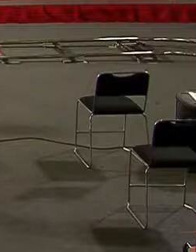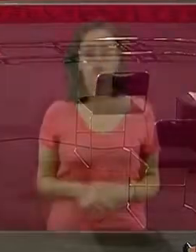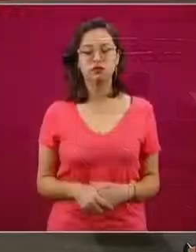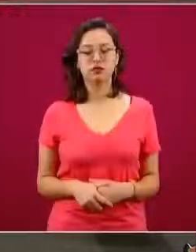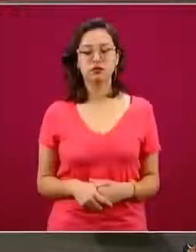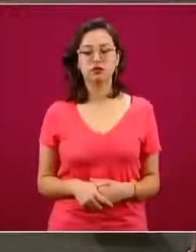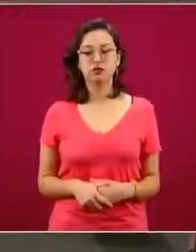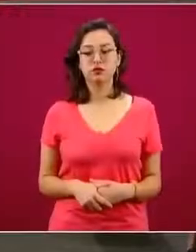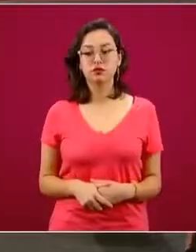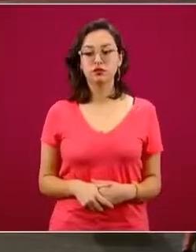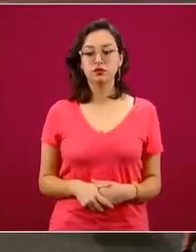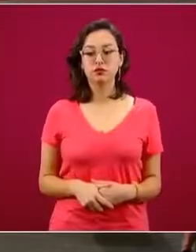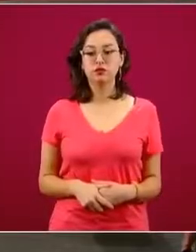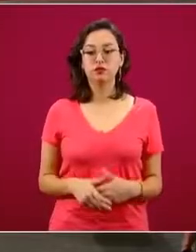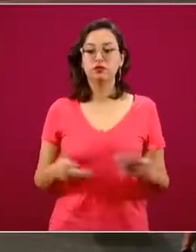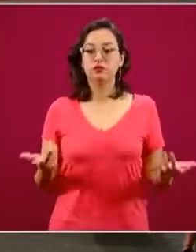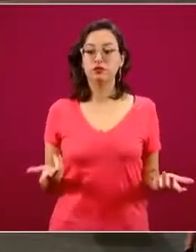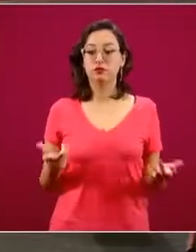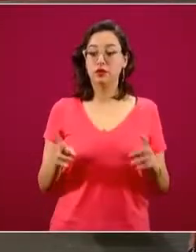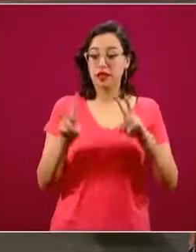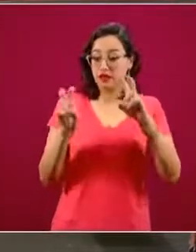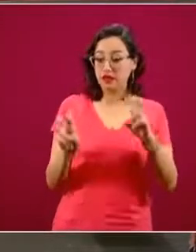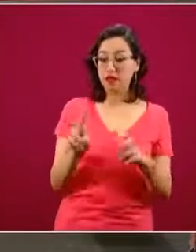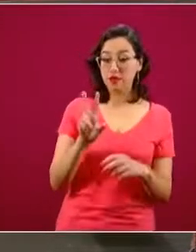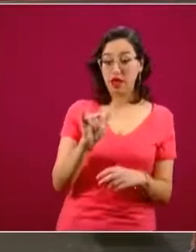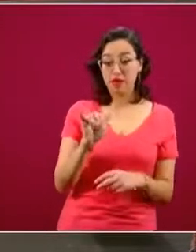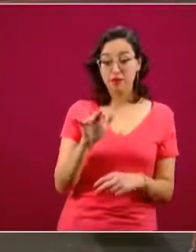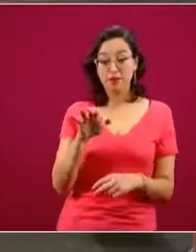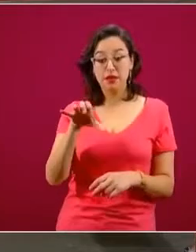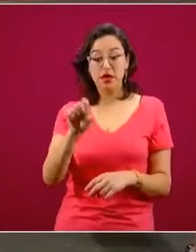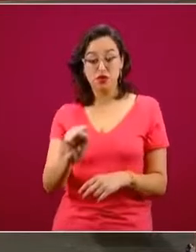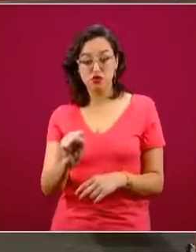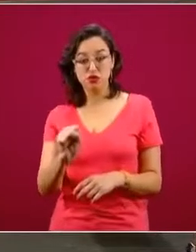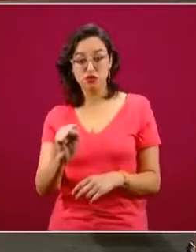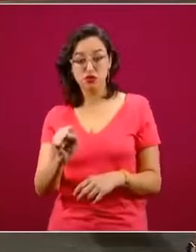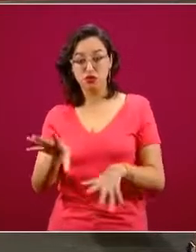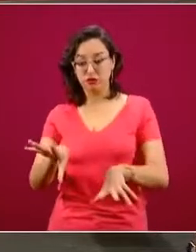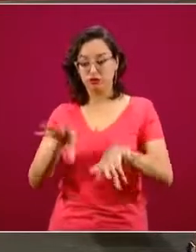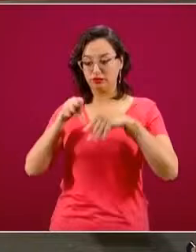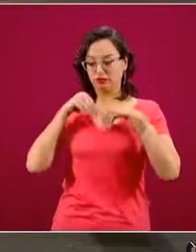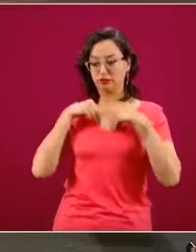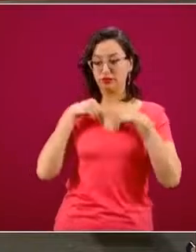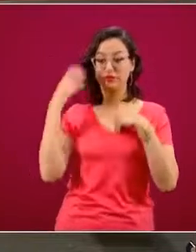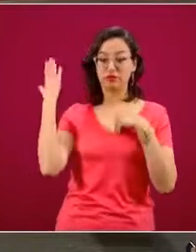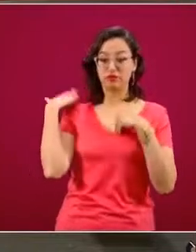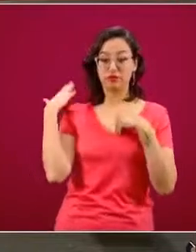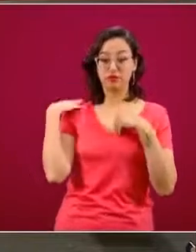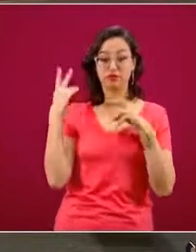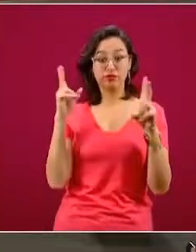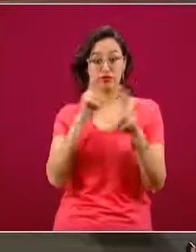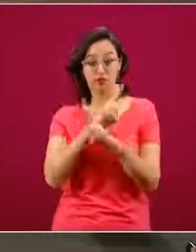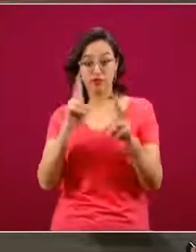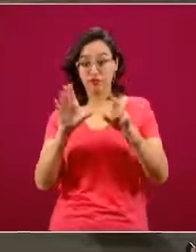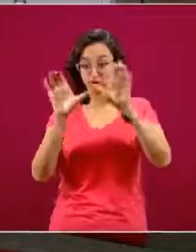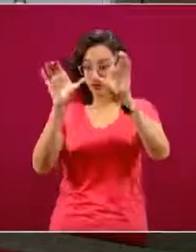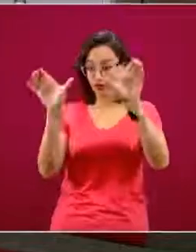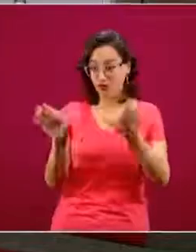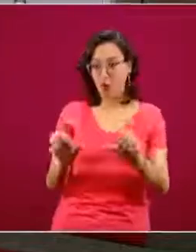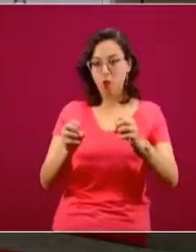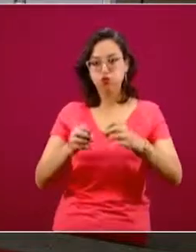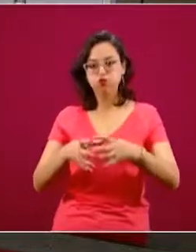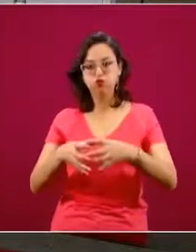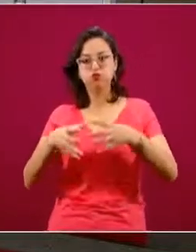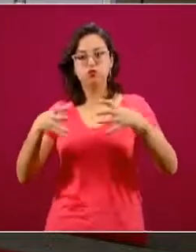alteración. En este caso, en los virus es generalizado. De hecho, técnicamente las neumonías causadas por virus se